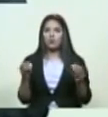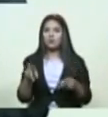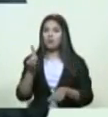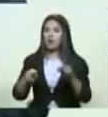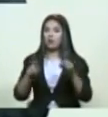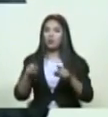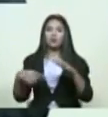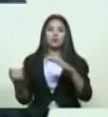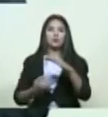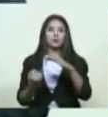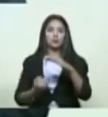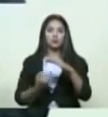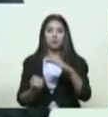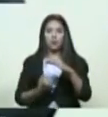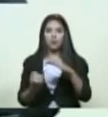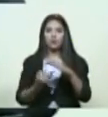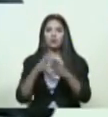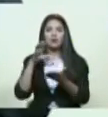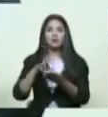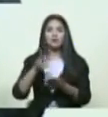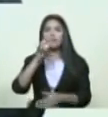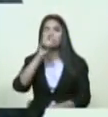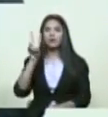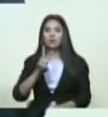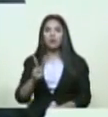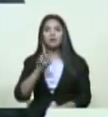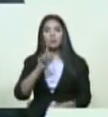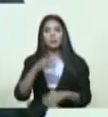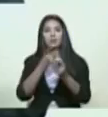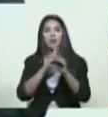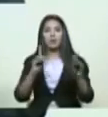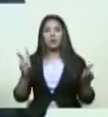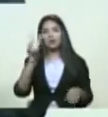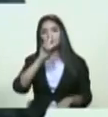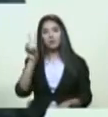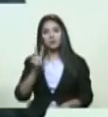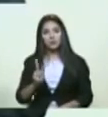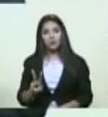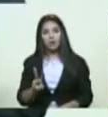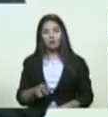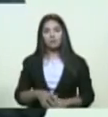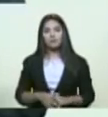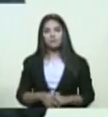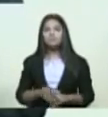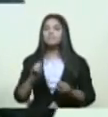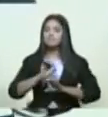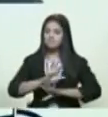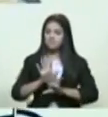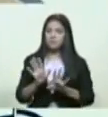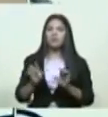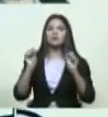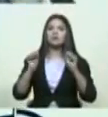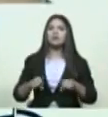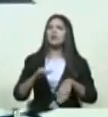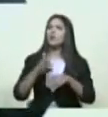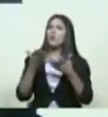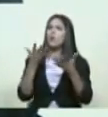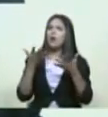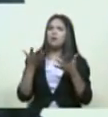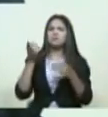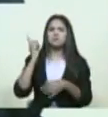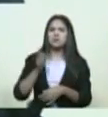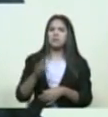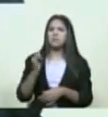titulares de instituciones del Estado venezolano y de la democracia venezolana. Obviamente, porque ¿qué jurisdicción puede